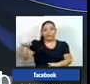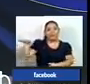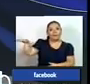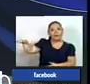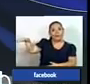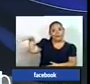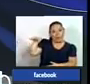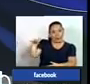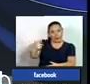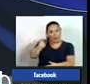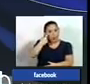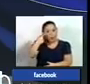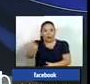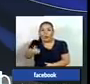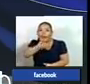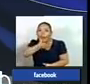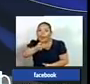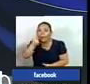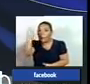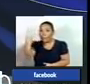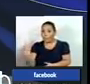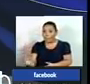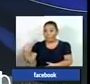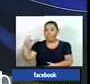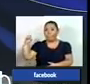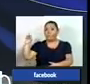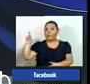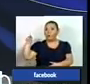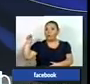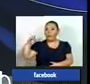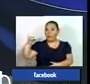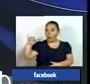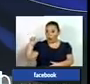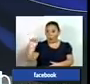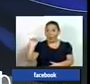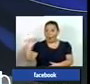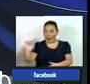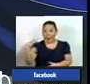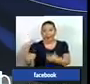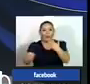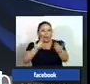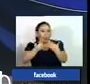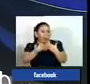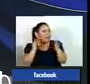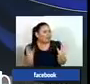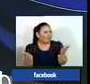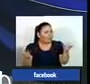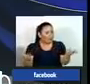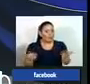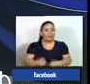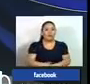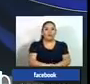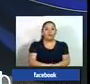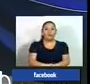Vamos a hacer un enlace con el periodista Cornejo, Ernesto Cornejo, que nos tiene más detalle. Adelante, Ernesto.